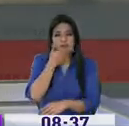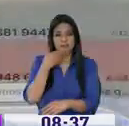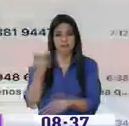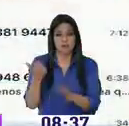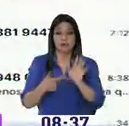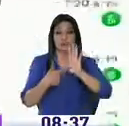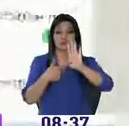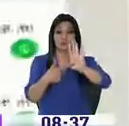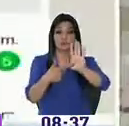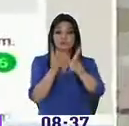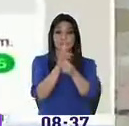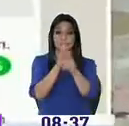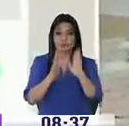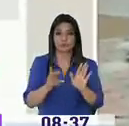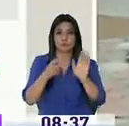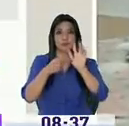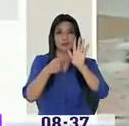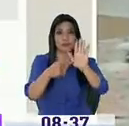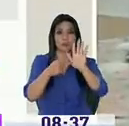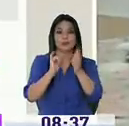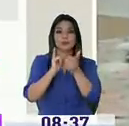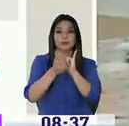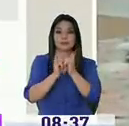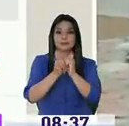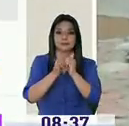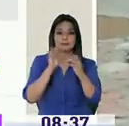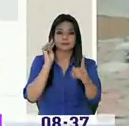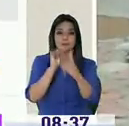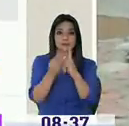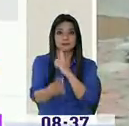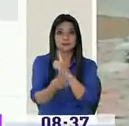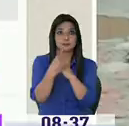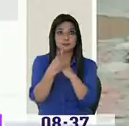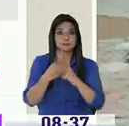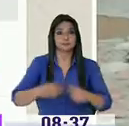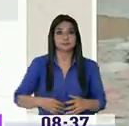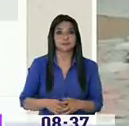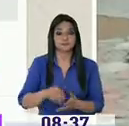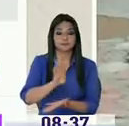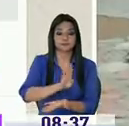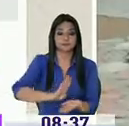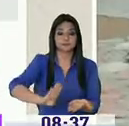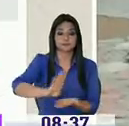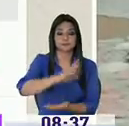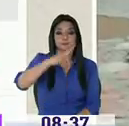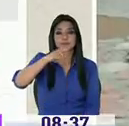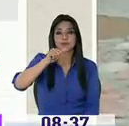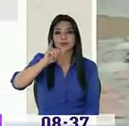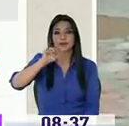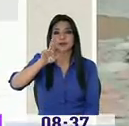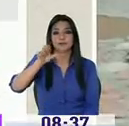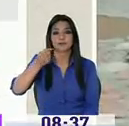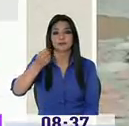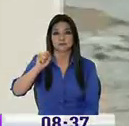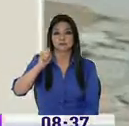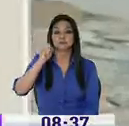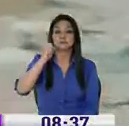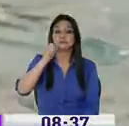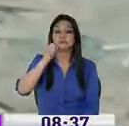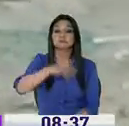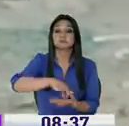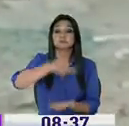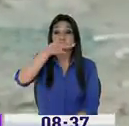Ponga en pantalla los dolores de cabeza a propósito de vialidad. Miren ustedes, barrio El Paraíso en la Magdalena. Así